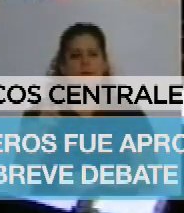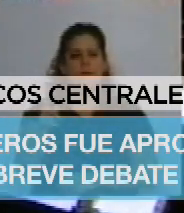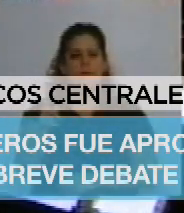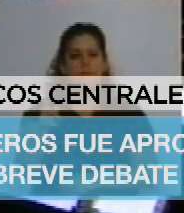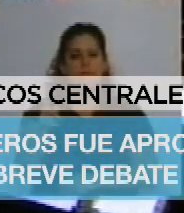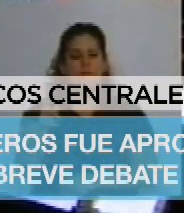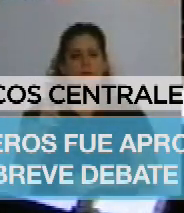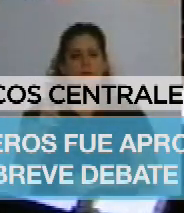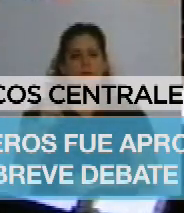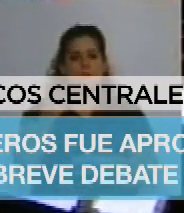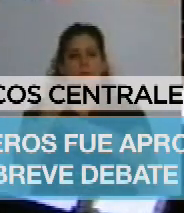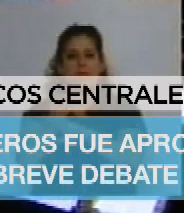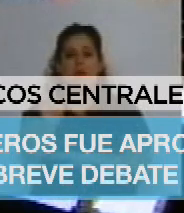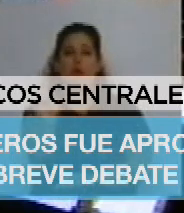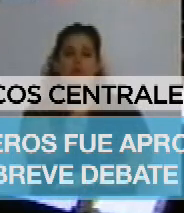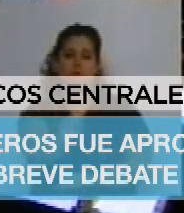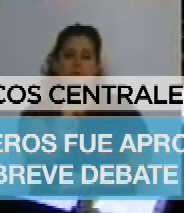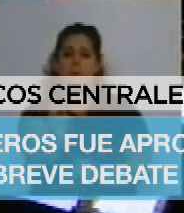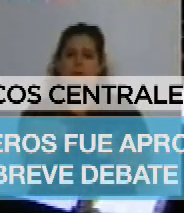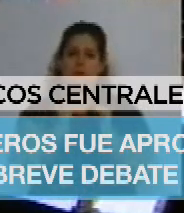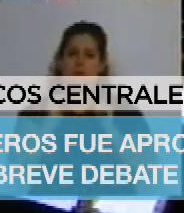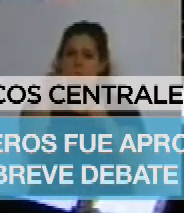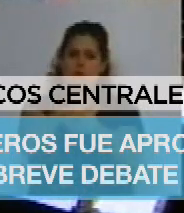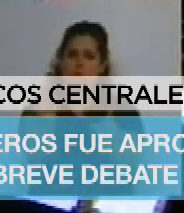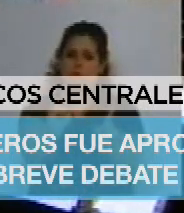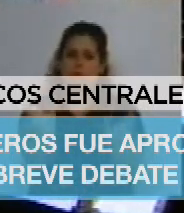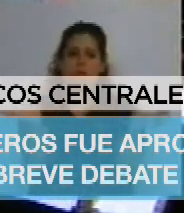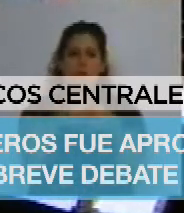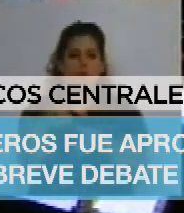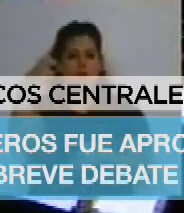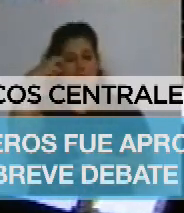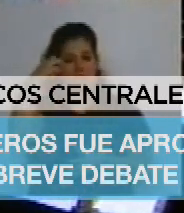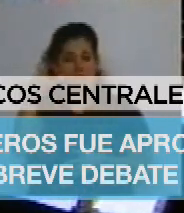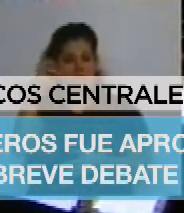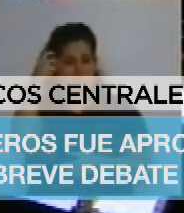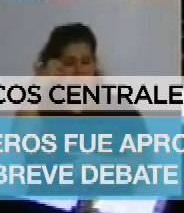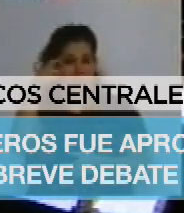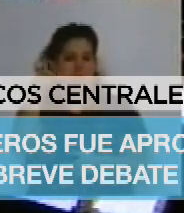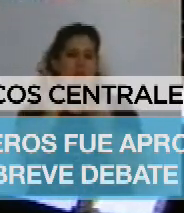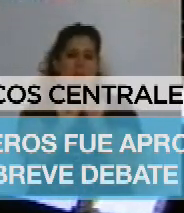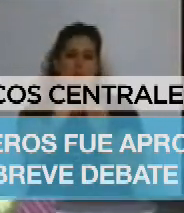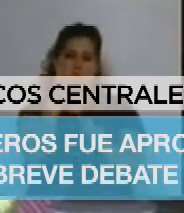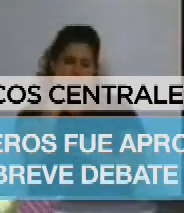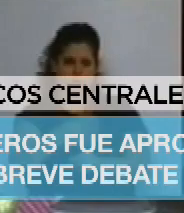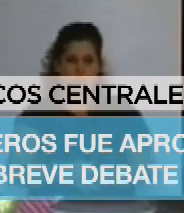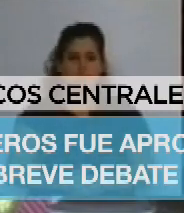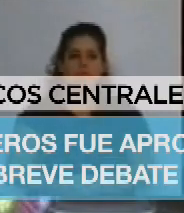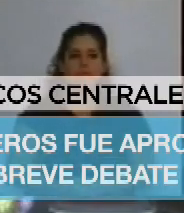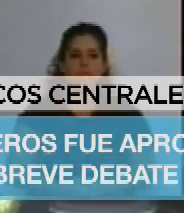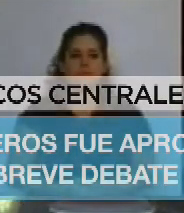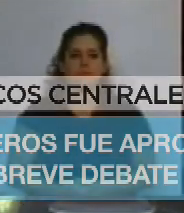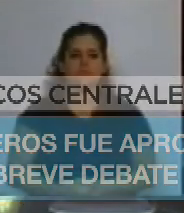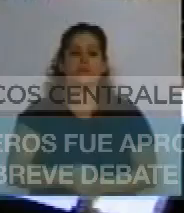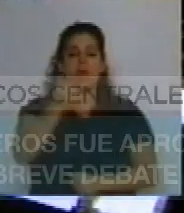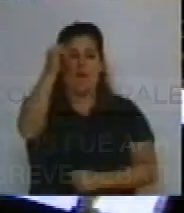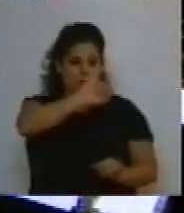Para solicitar autorización para abstenernos el bloque radical en este artículo 4, señor presidente. Perfecto. Gracias. Si